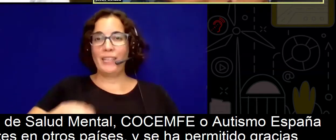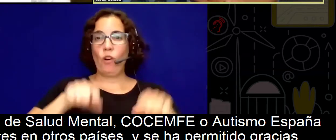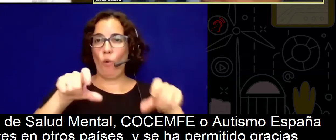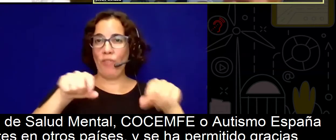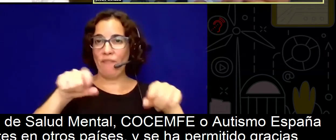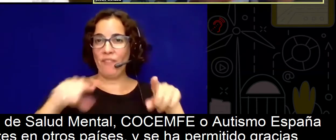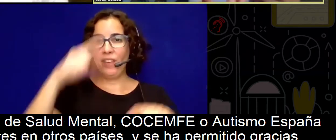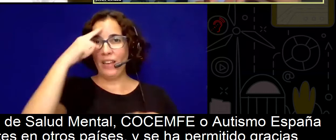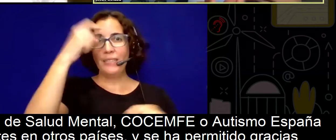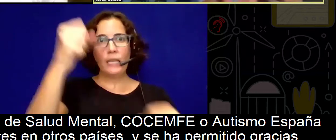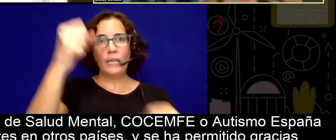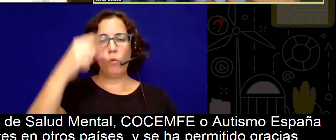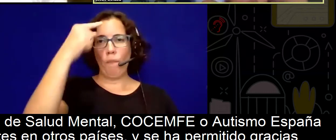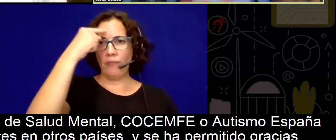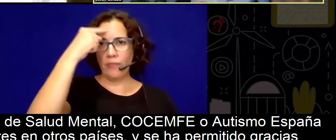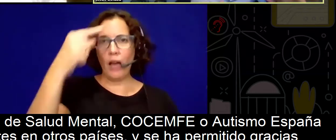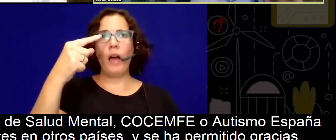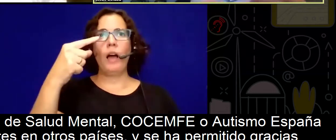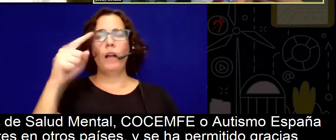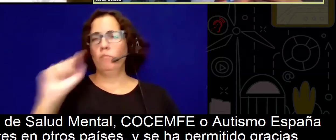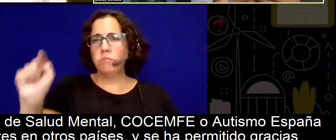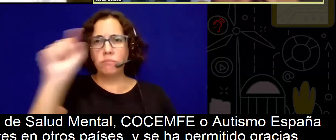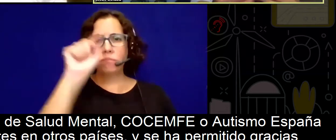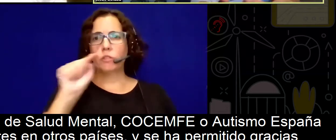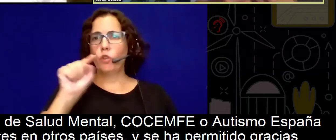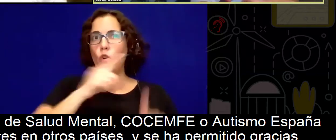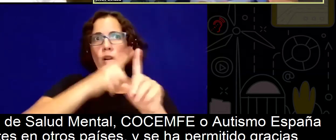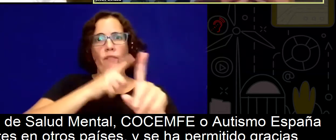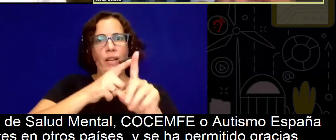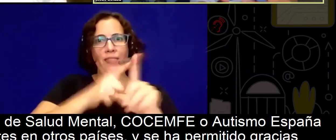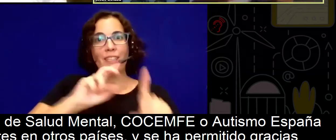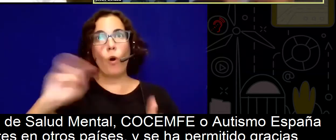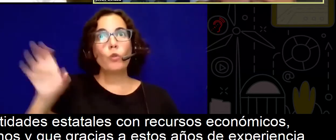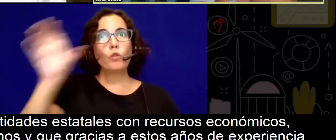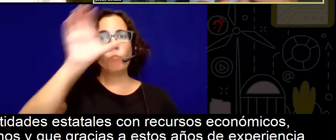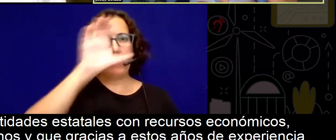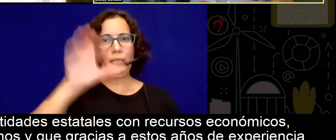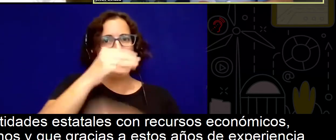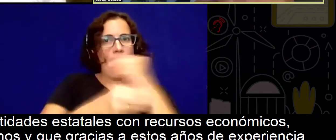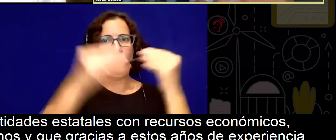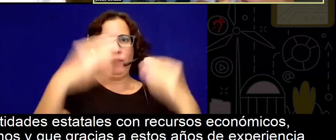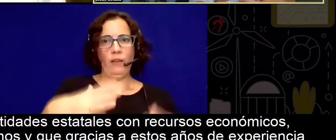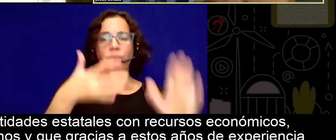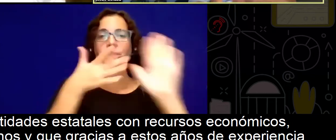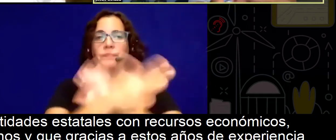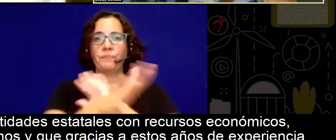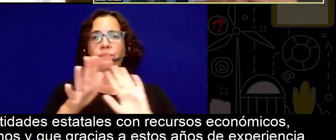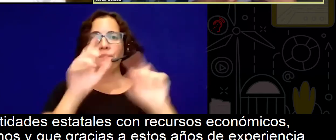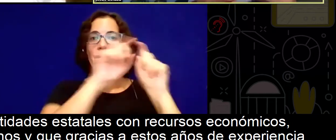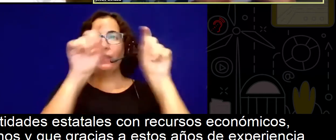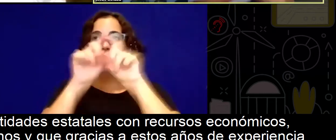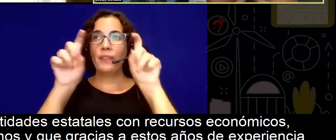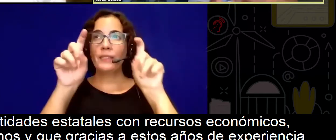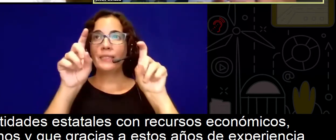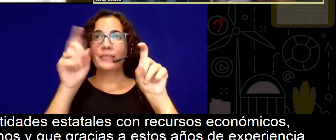Autismo España, cómo son referentes en otros países, ¿no? Y eso solamente se ha permitido gracias a que existe unas entidades estatales